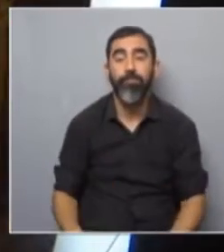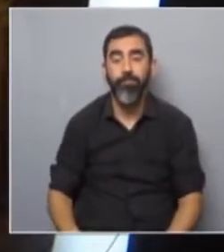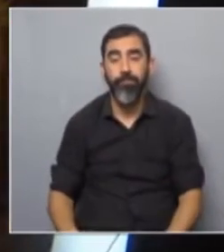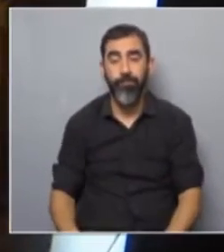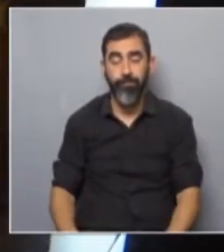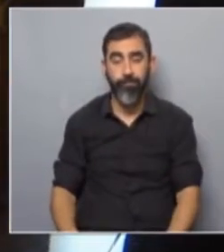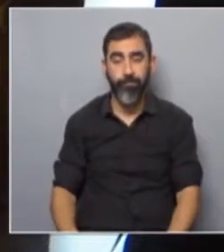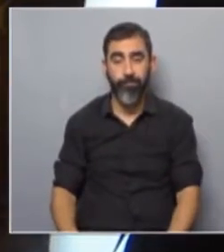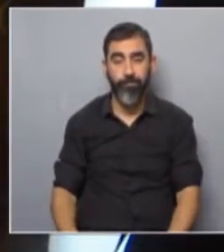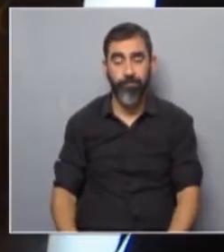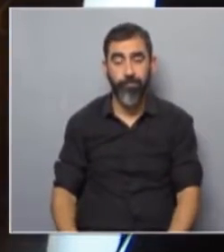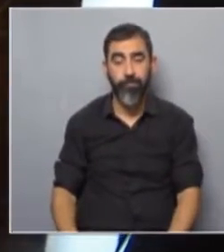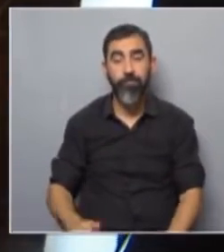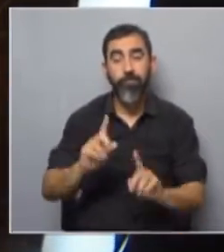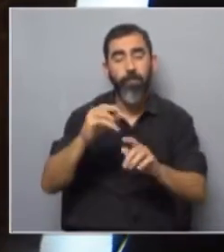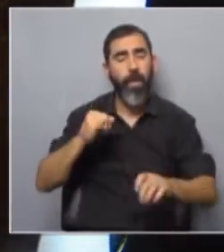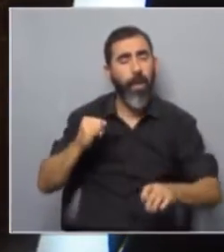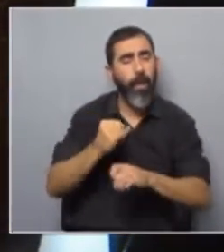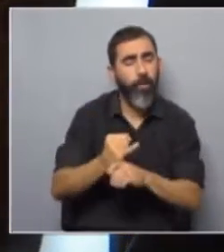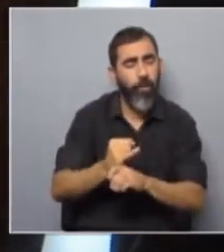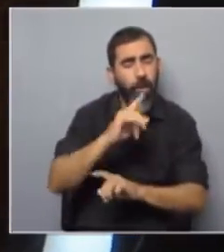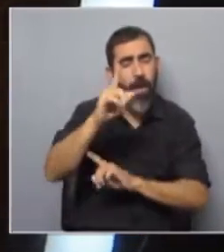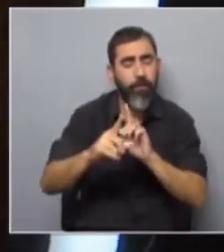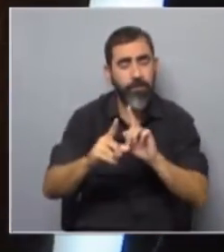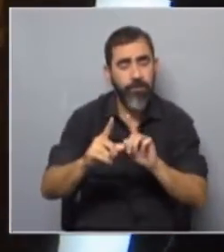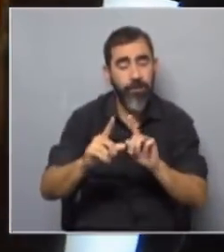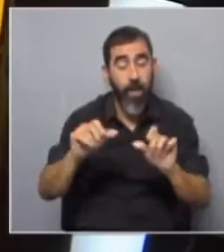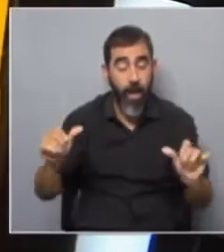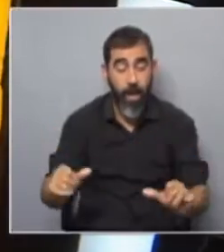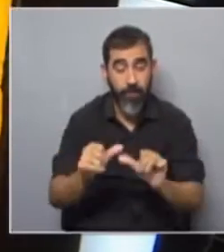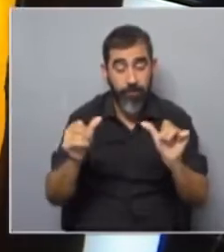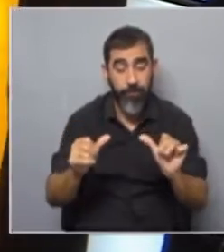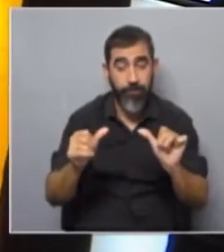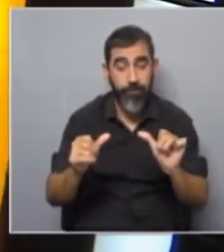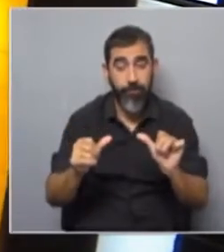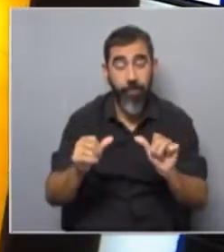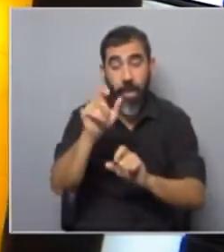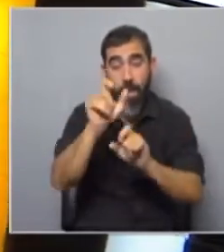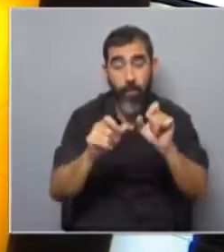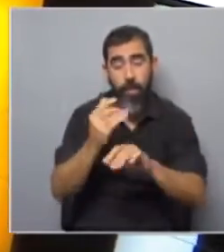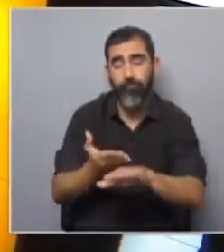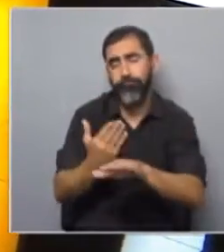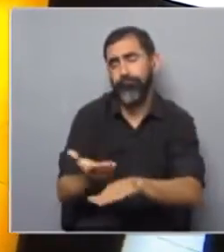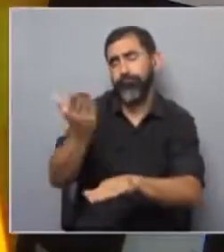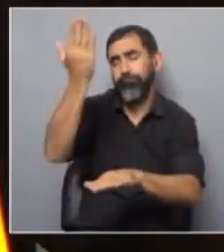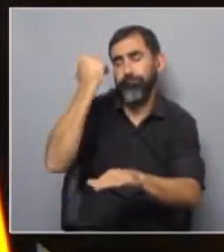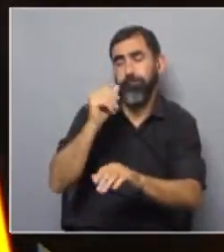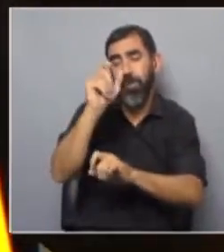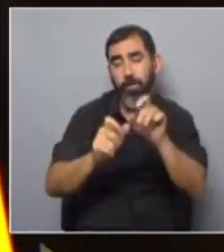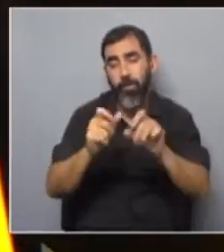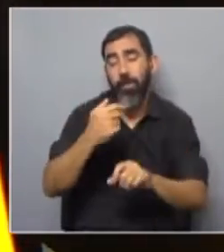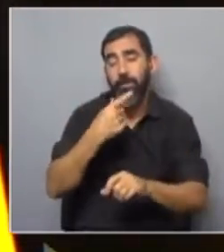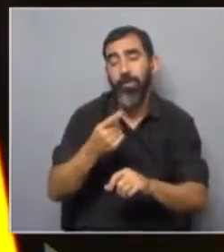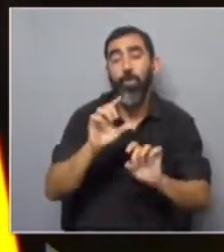¿no? Otro de los errores que tenemos a la hora de conceptualizar es que los habitantes primitivos de esta tierra eran